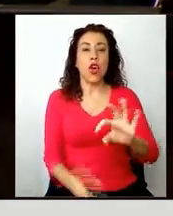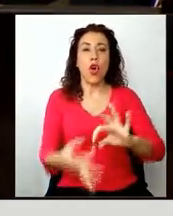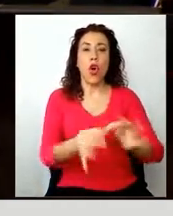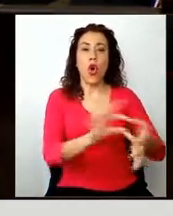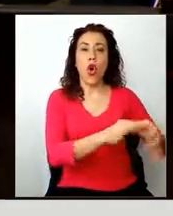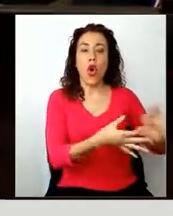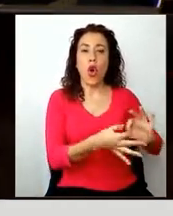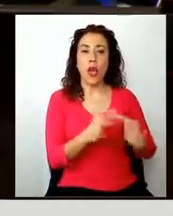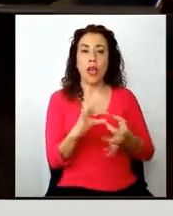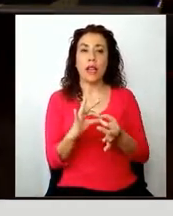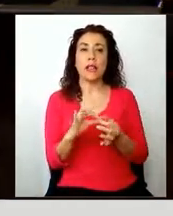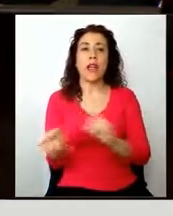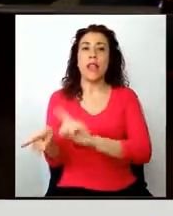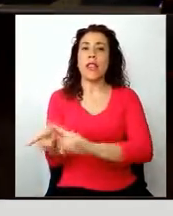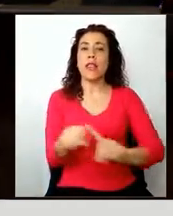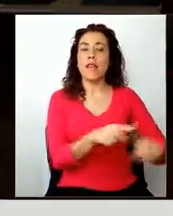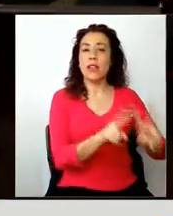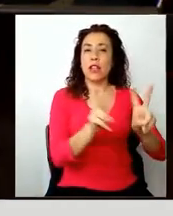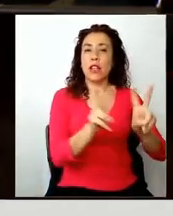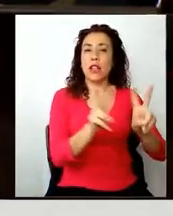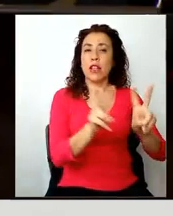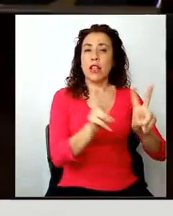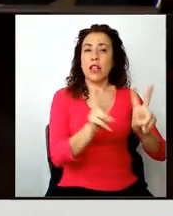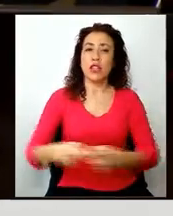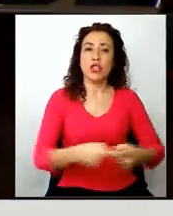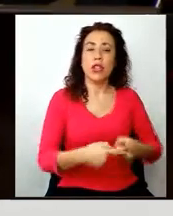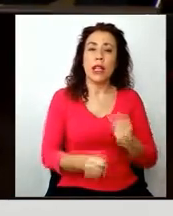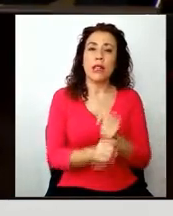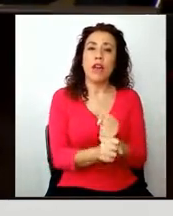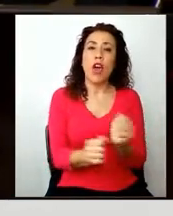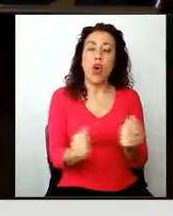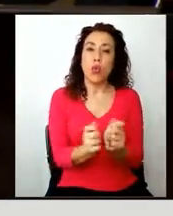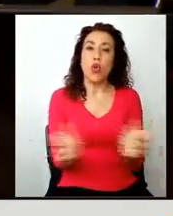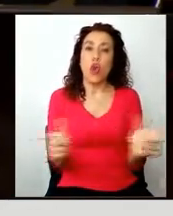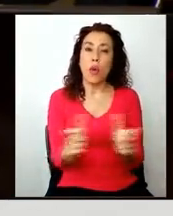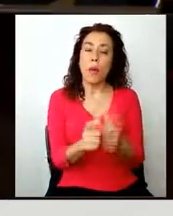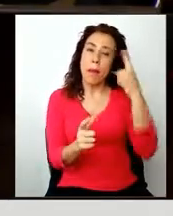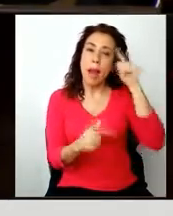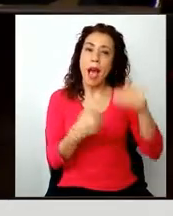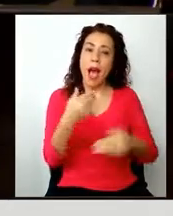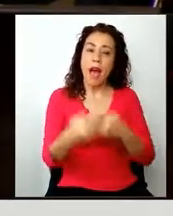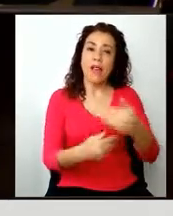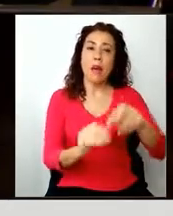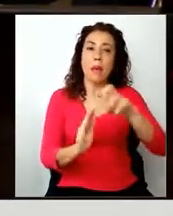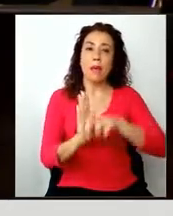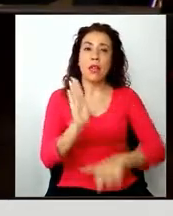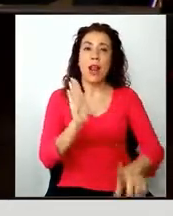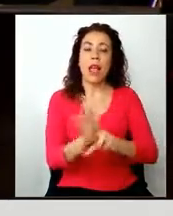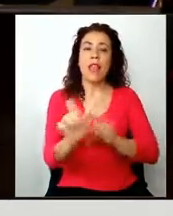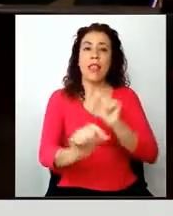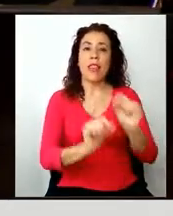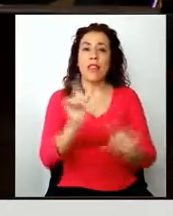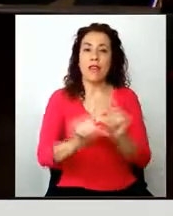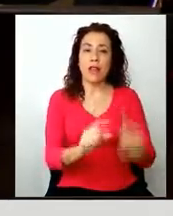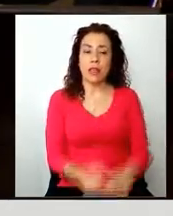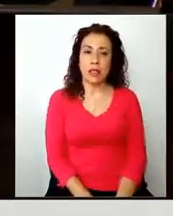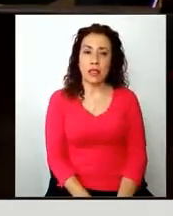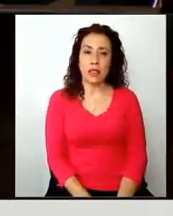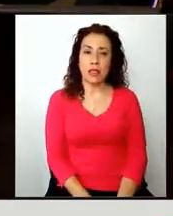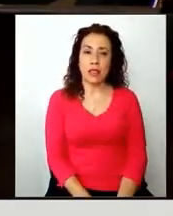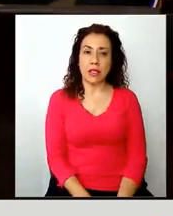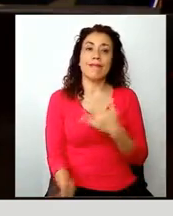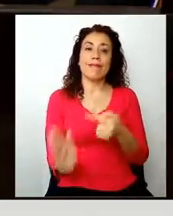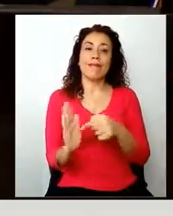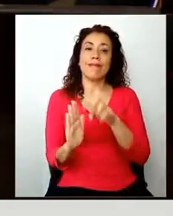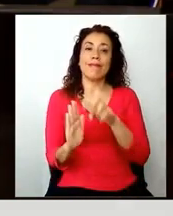a distintas áreas sociales que ha trabajado junto a esta comisión para avanzar en el proyecto de ley de defensoría Lamentablemente este proyecto involucra